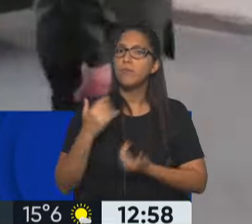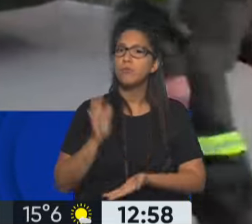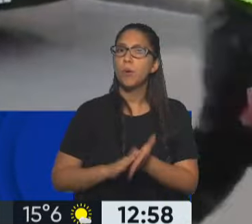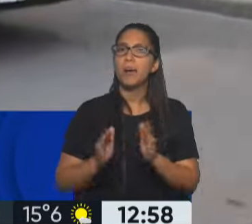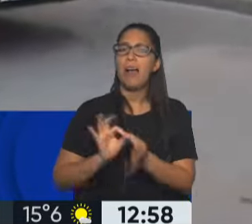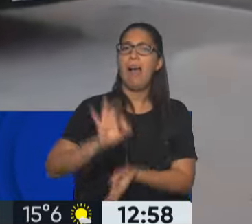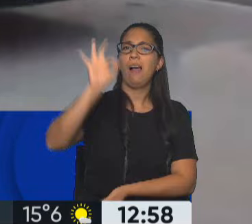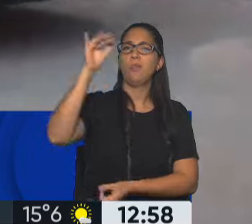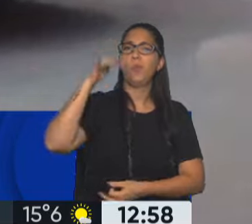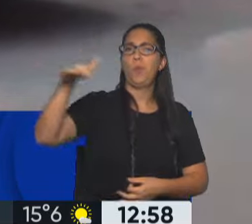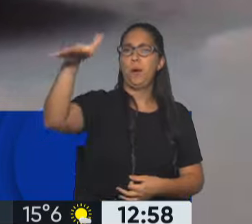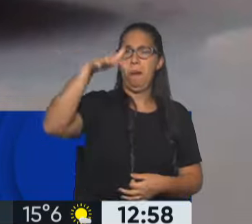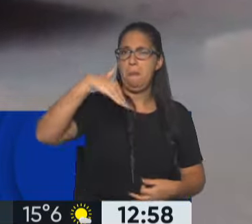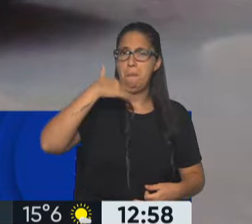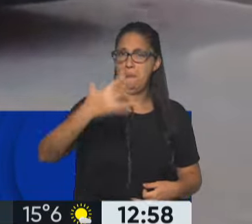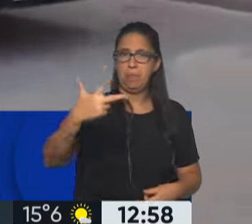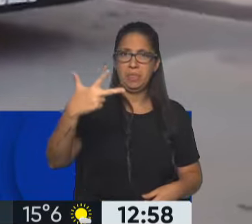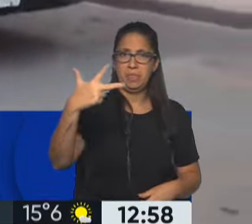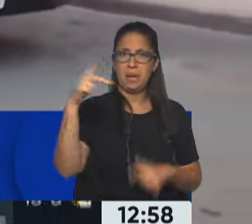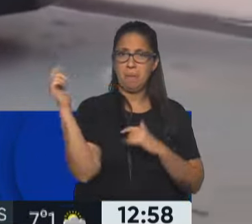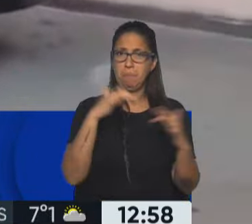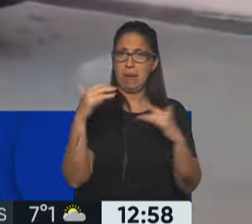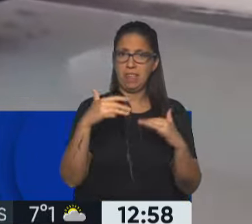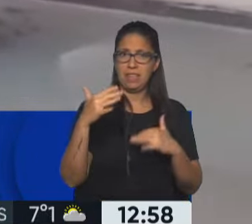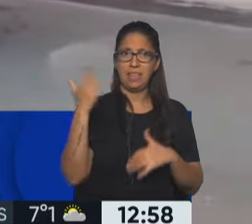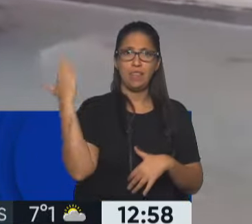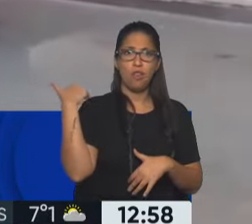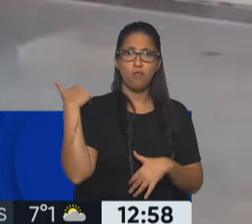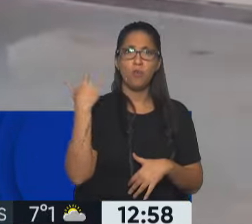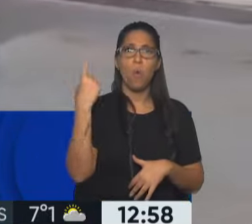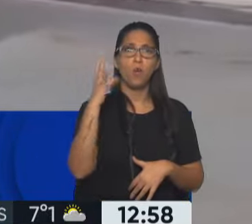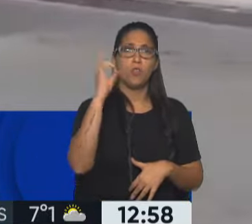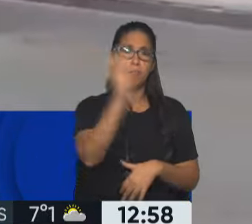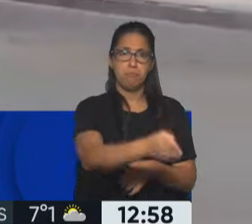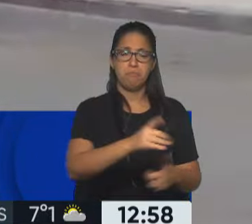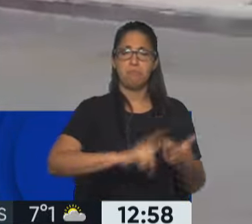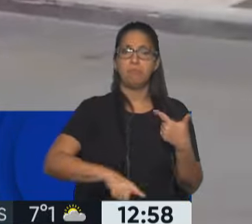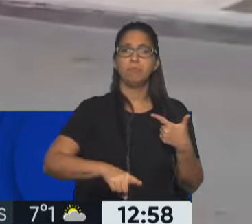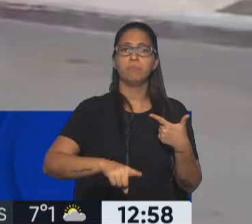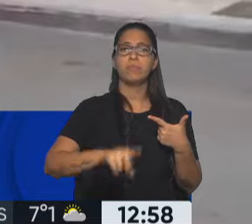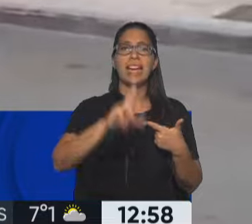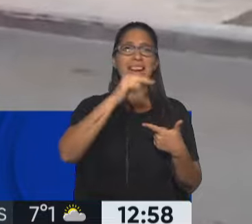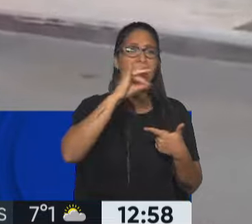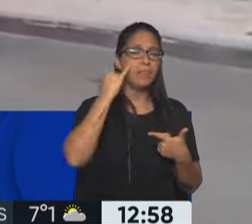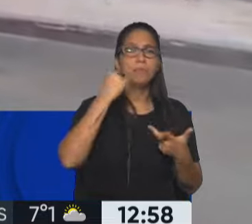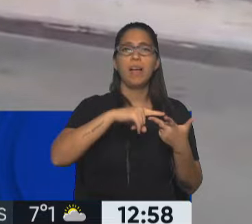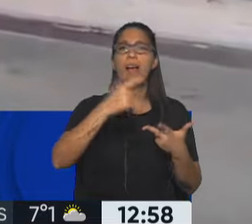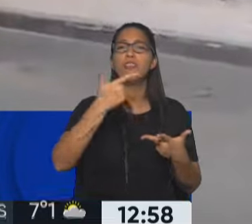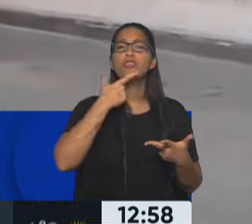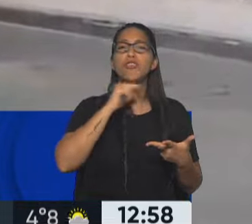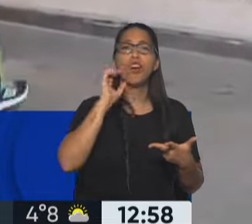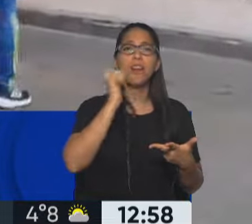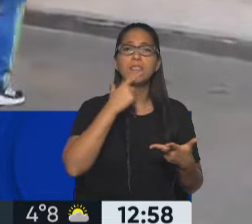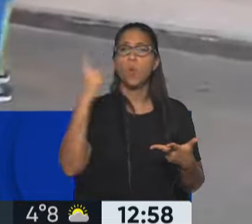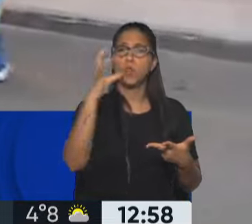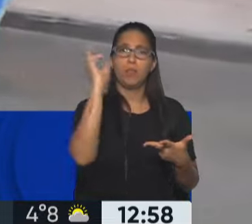no le importa la altura, ¿eh? Los últimos 3 partidos, a Always Ready le ganó 1-0. Sí. A The Strongest le ganó 1-0. Sí. A